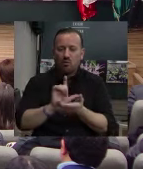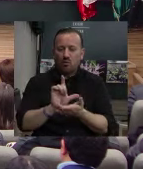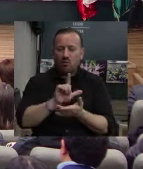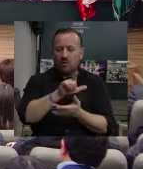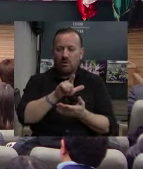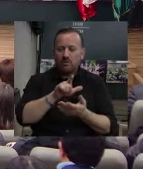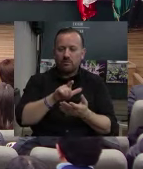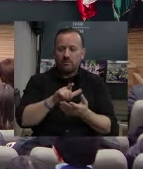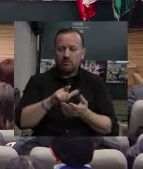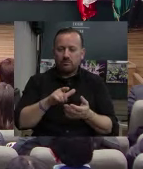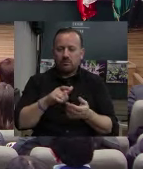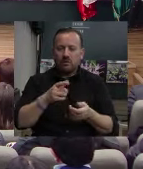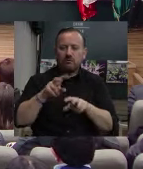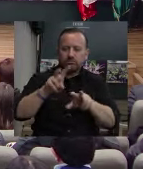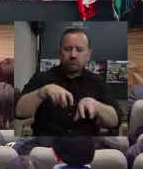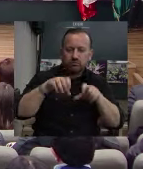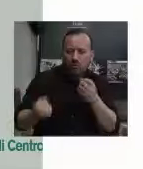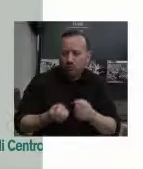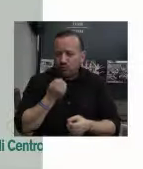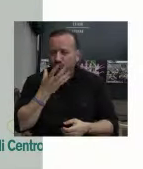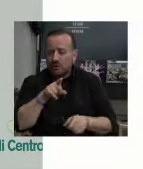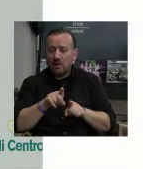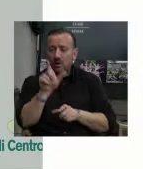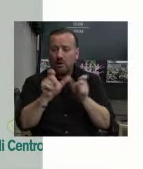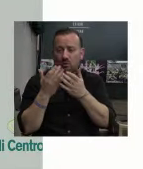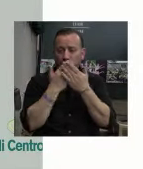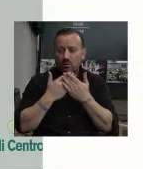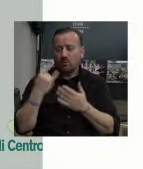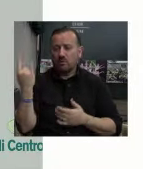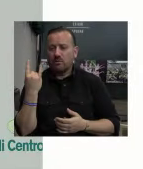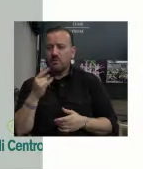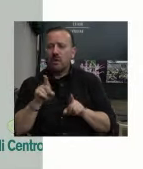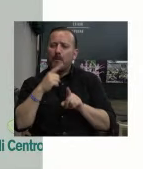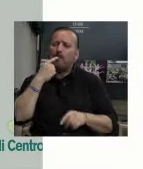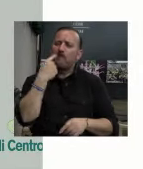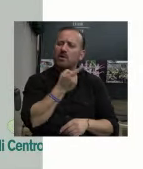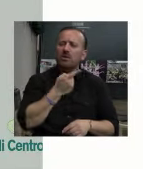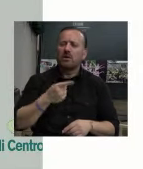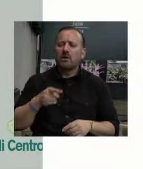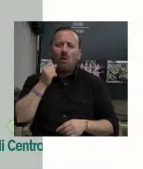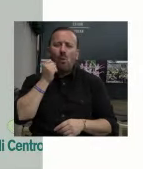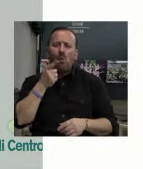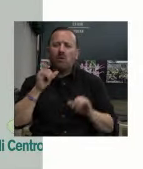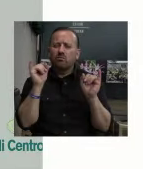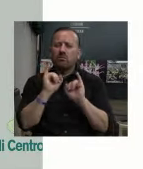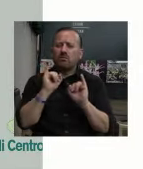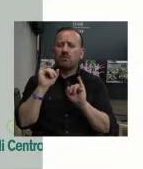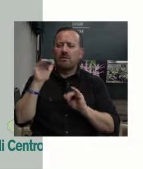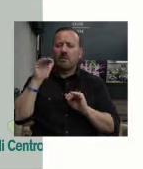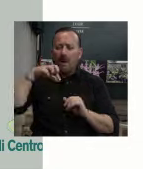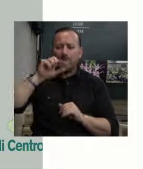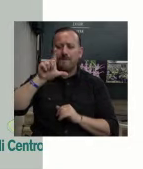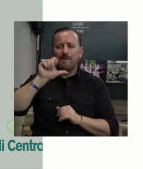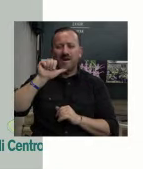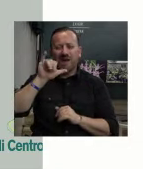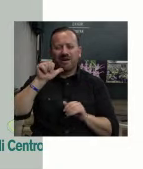ese modelo con los estudiantes de la universidad preguntarse en el modelo playa si tú vas a